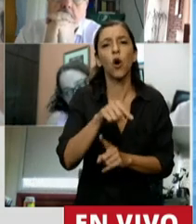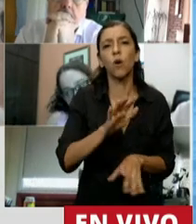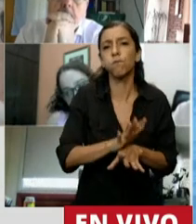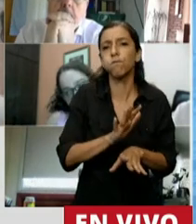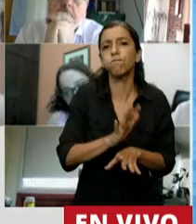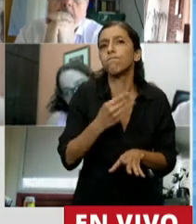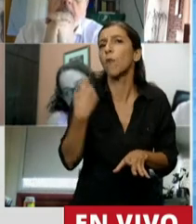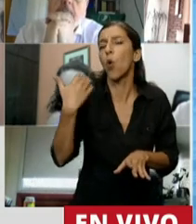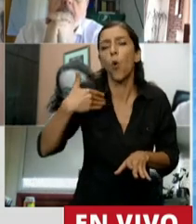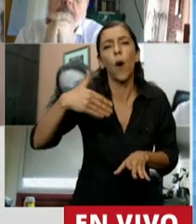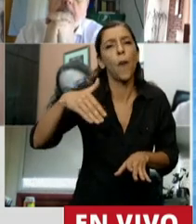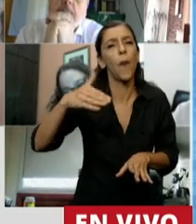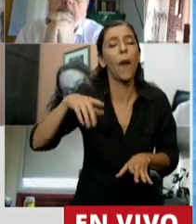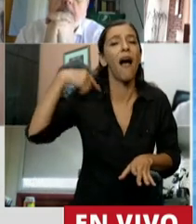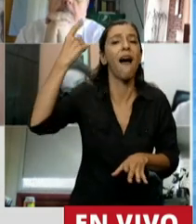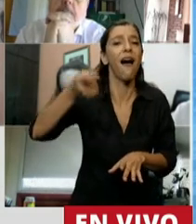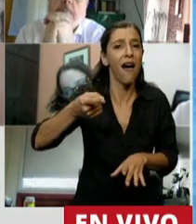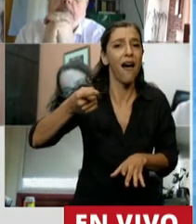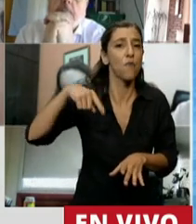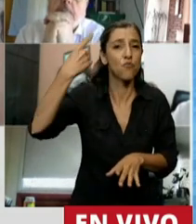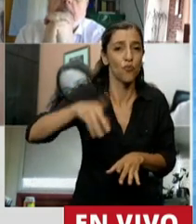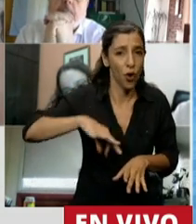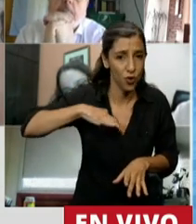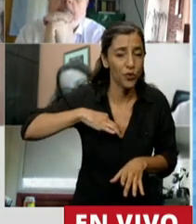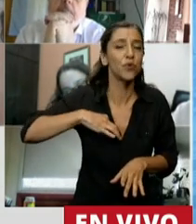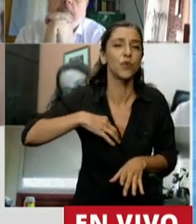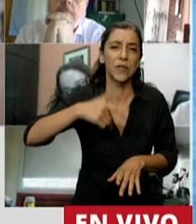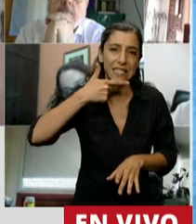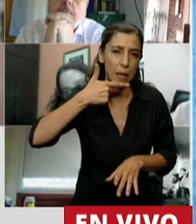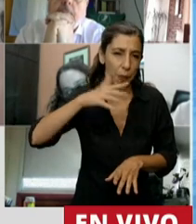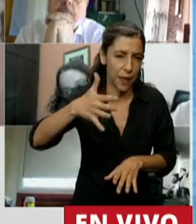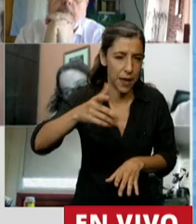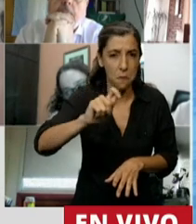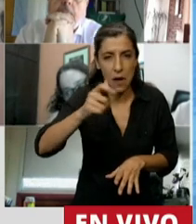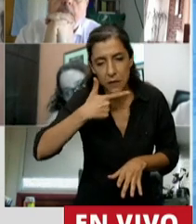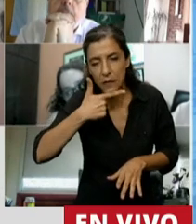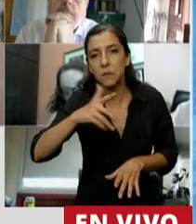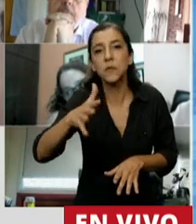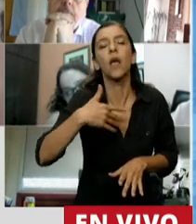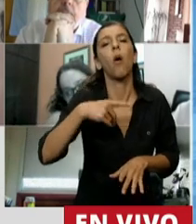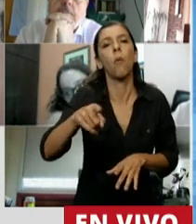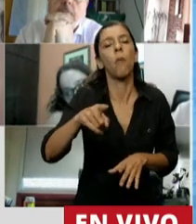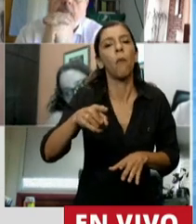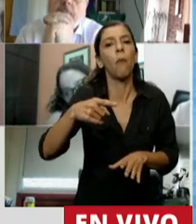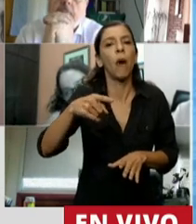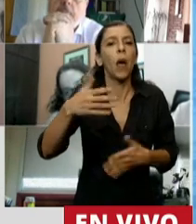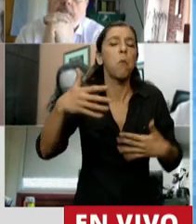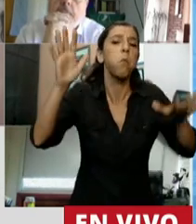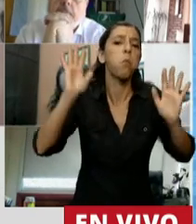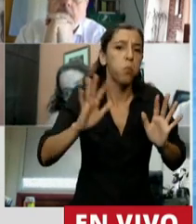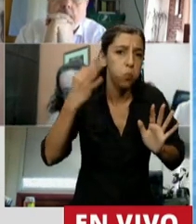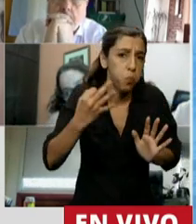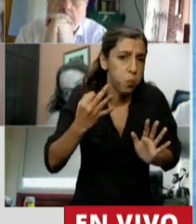fuerte aumento en septiembre del año 2021, confirmando que va a tener un impacto positivo. Nos han dicho